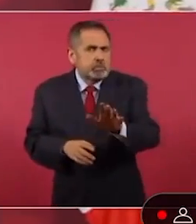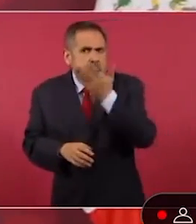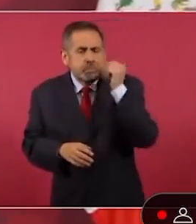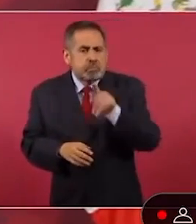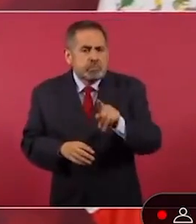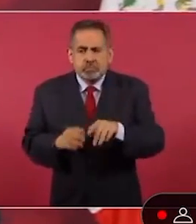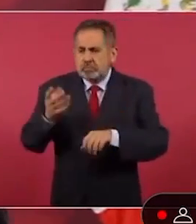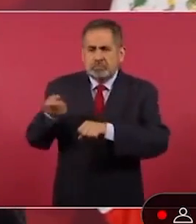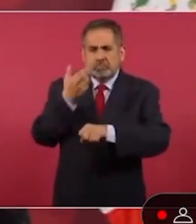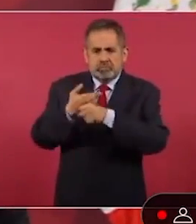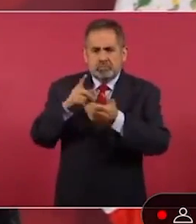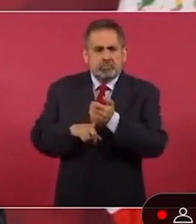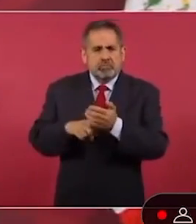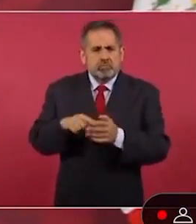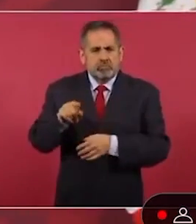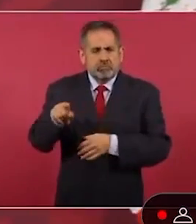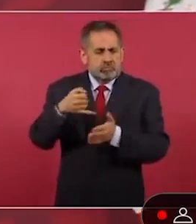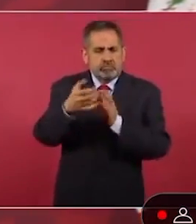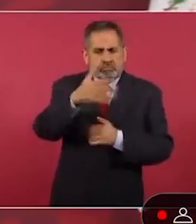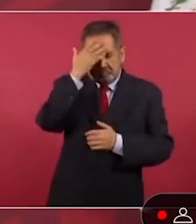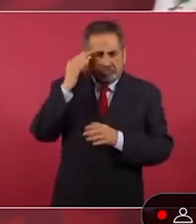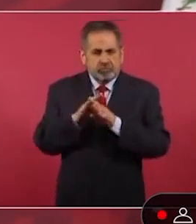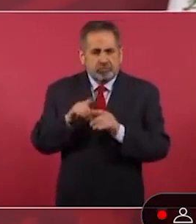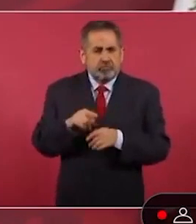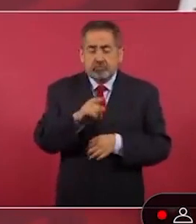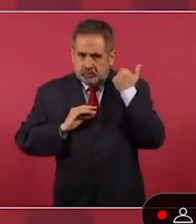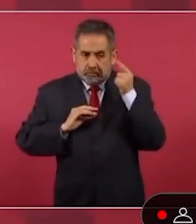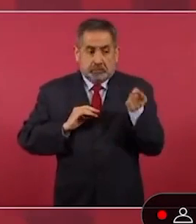el secretario de Agricultura, que fue el que